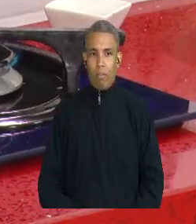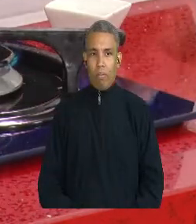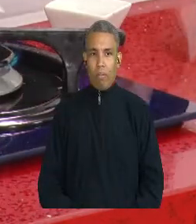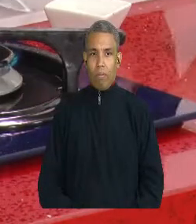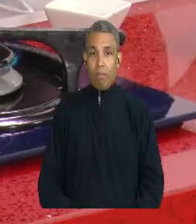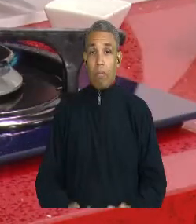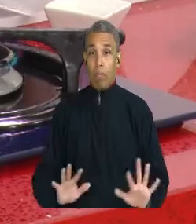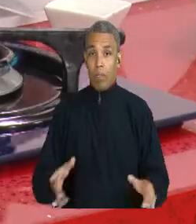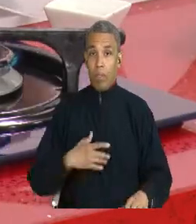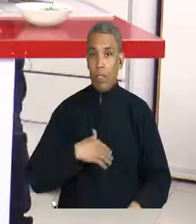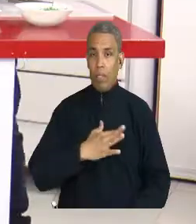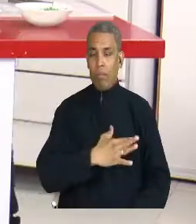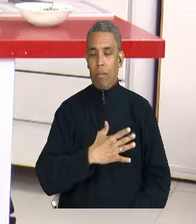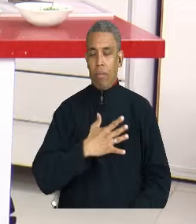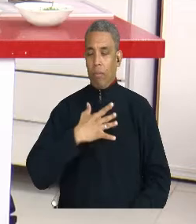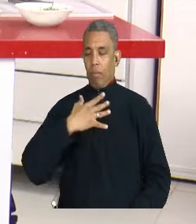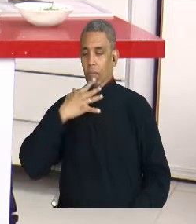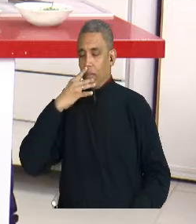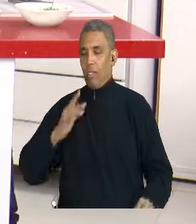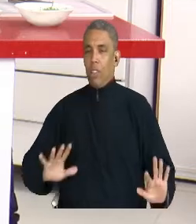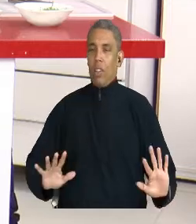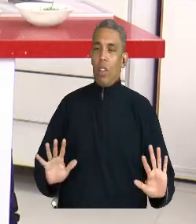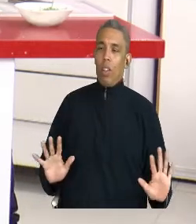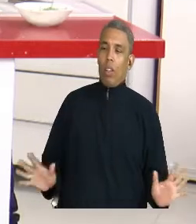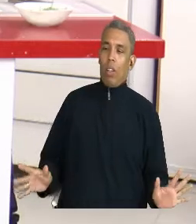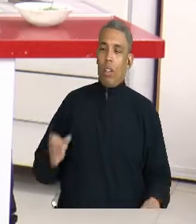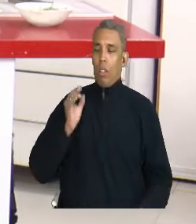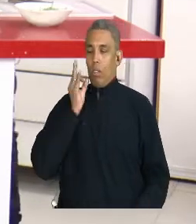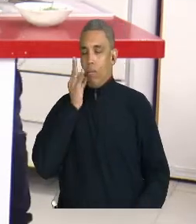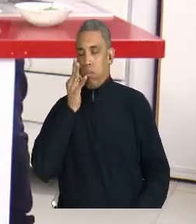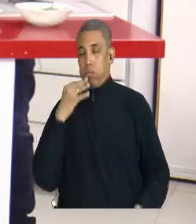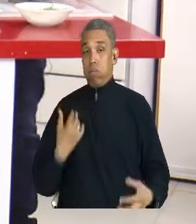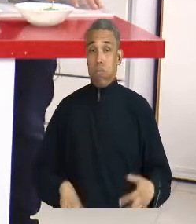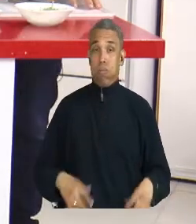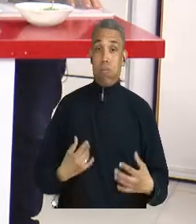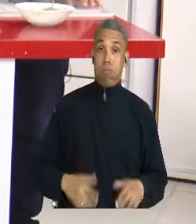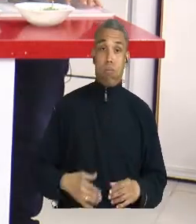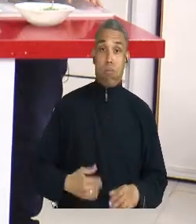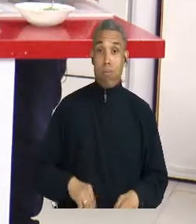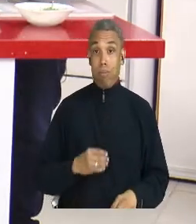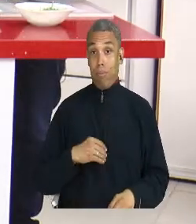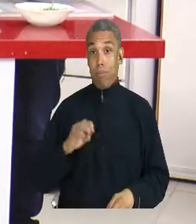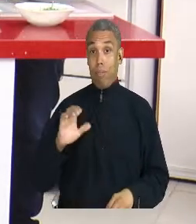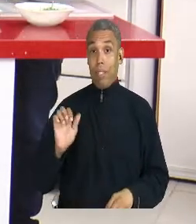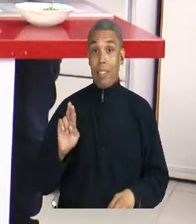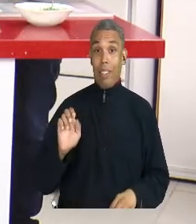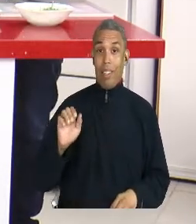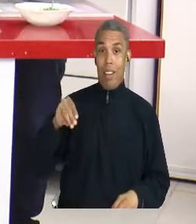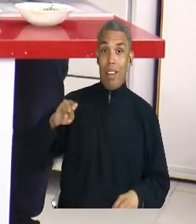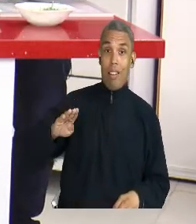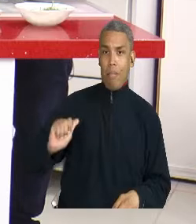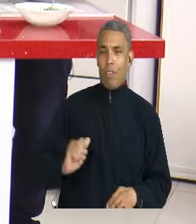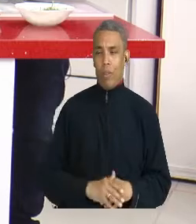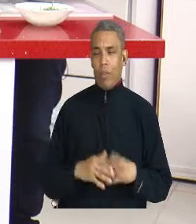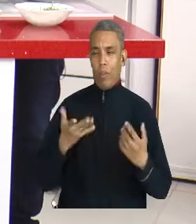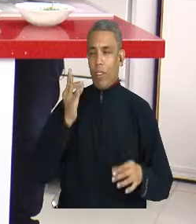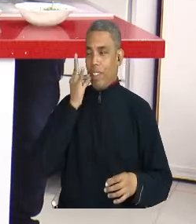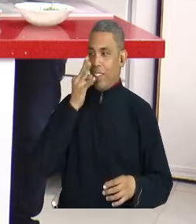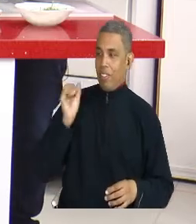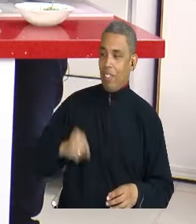empieza a oler, que es lo más importante. Eso quiere decir que ya va con luz verde, caramba. Sí, ya tiene un olor muy rico.